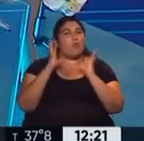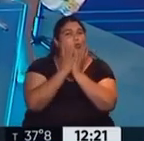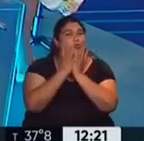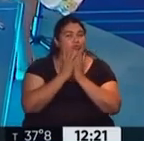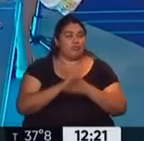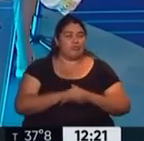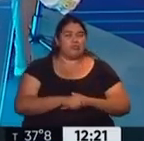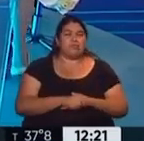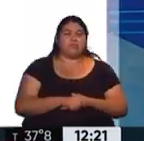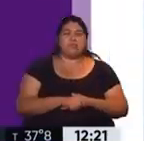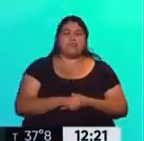internacional